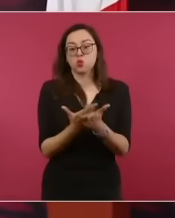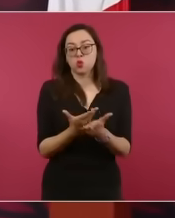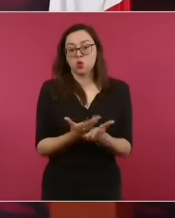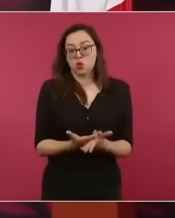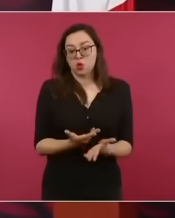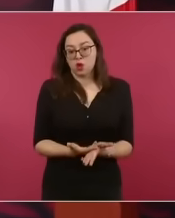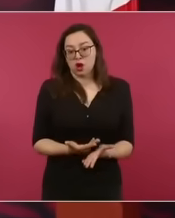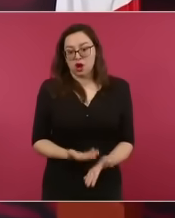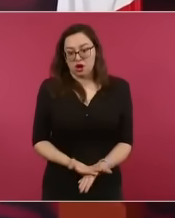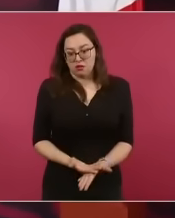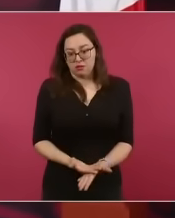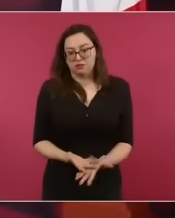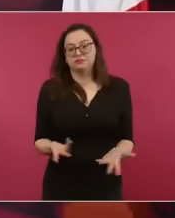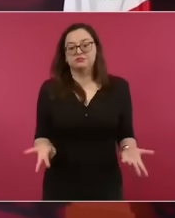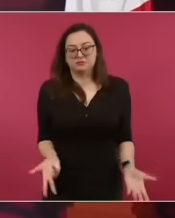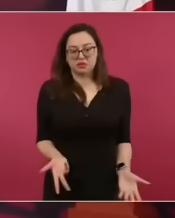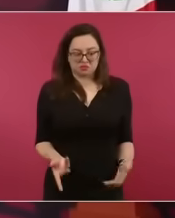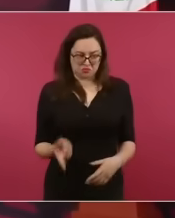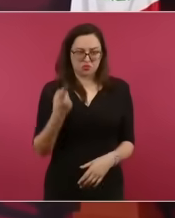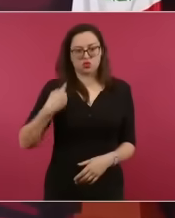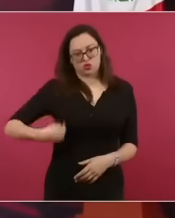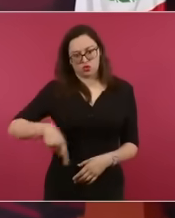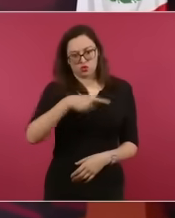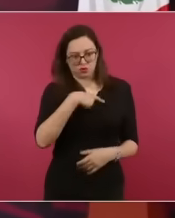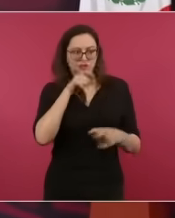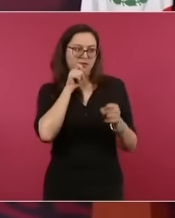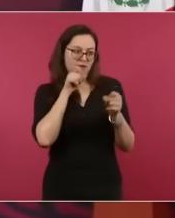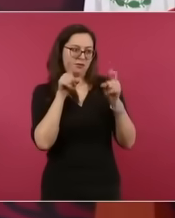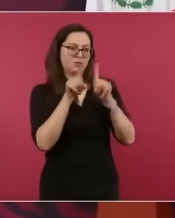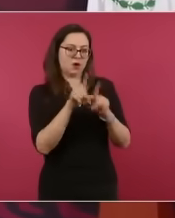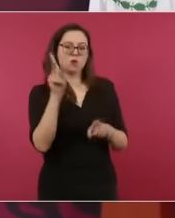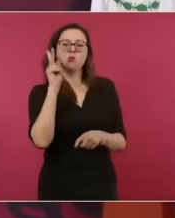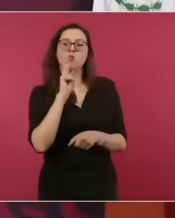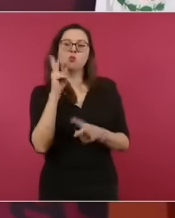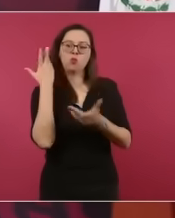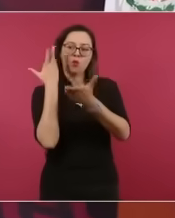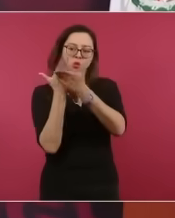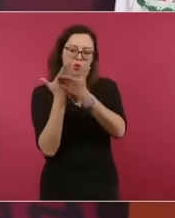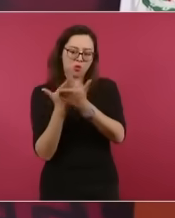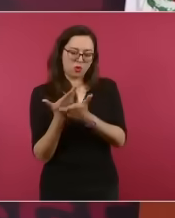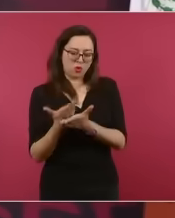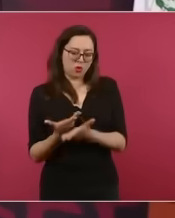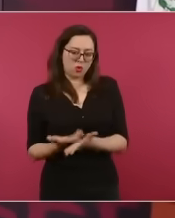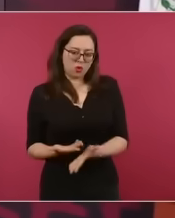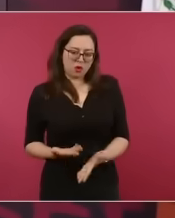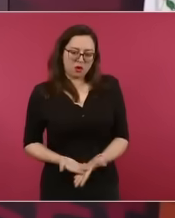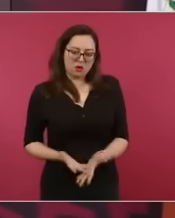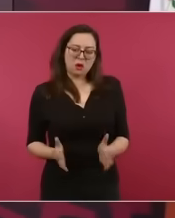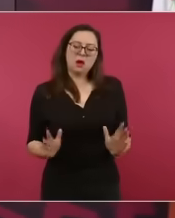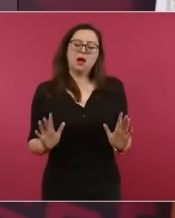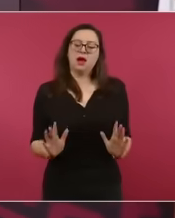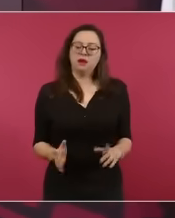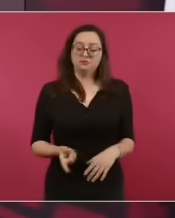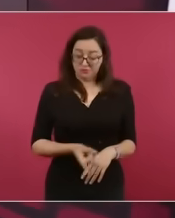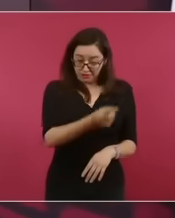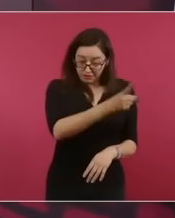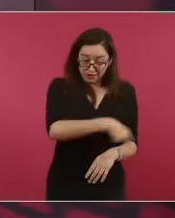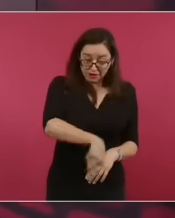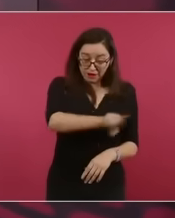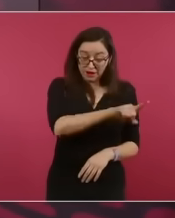porque nosotros tenemos otros datos. Sin embargo, pues hacen